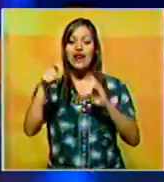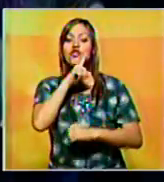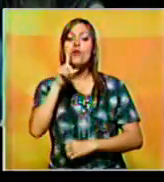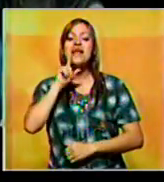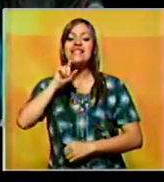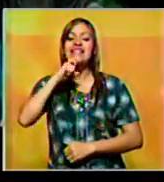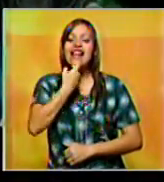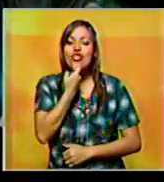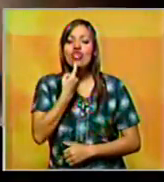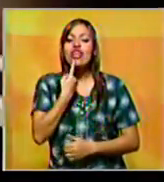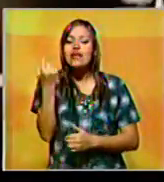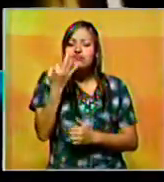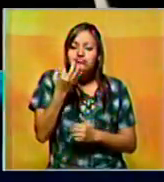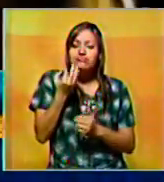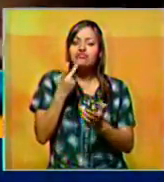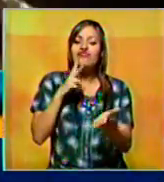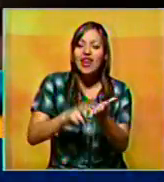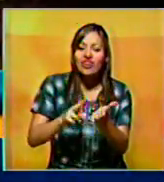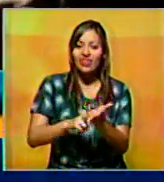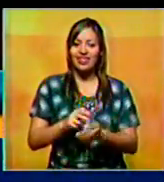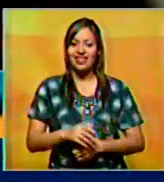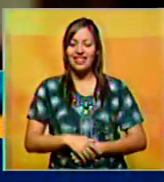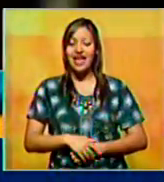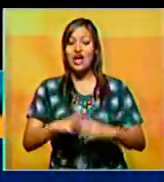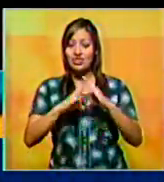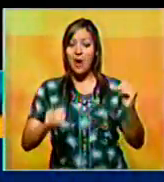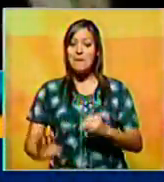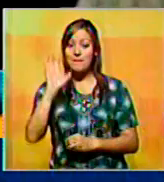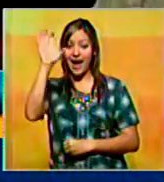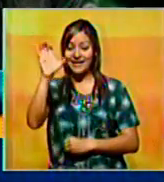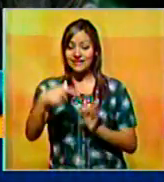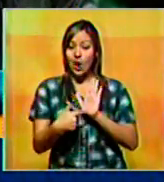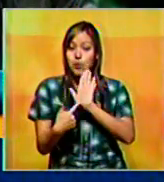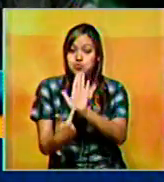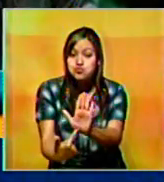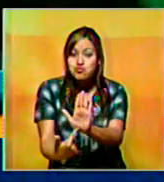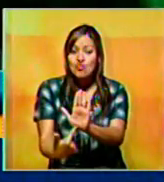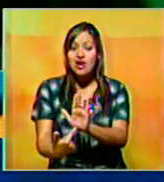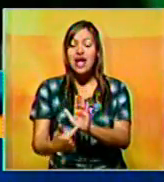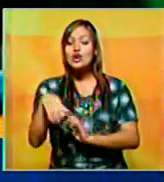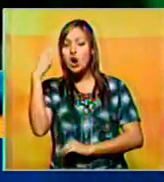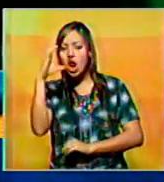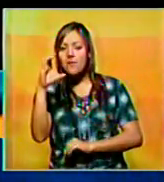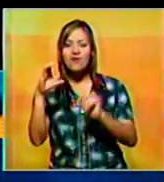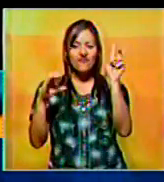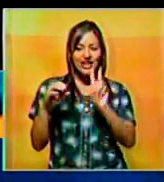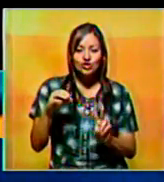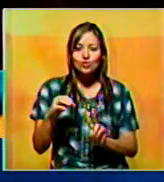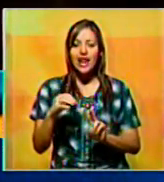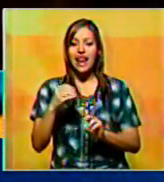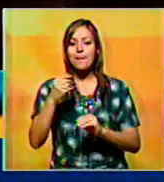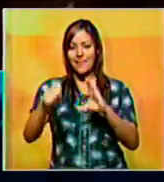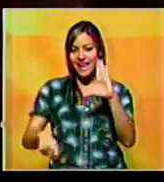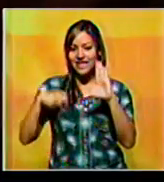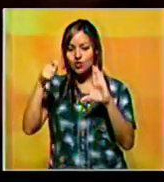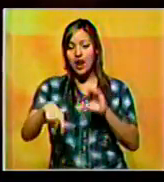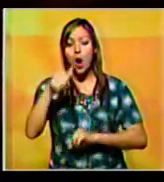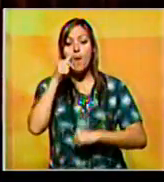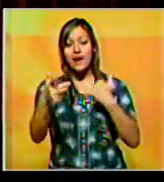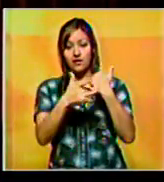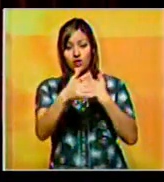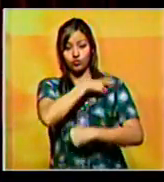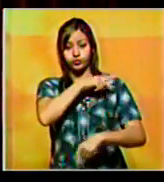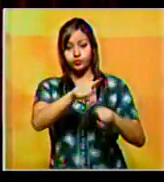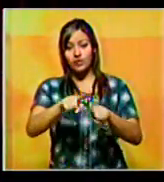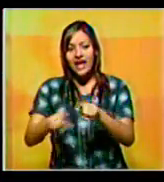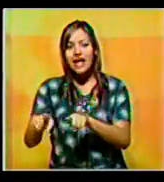Confesión. Ya llegó a todas las salas de cine del país Secretos de Confesión, cinta colombo venezolana dirigida por Henry Rivero y producida por